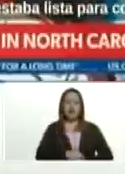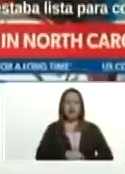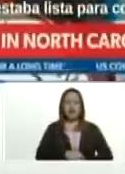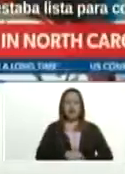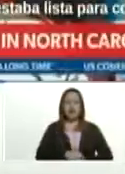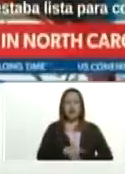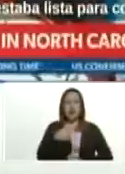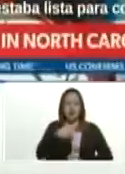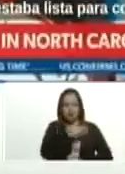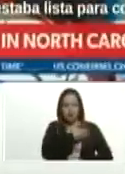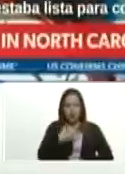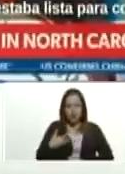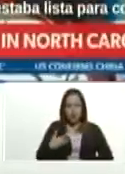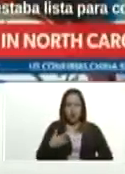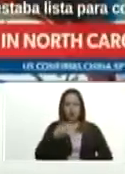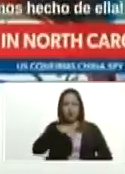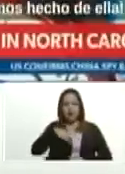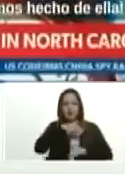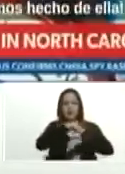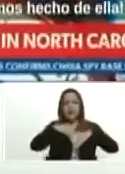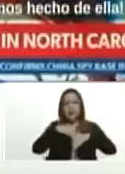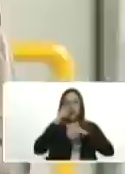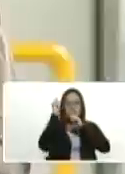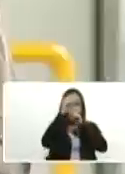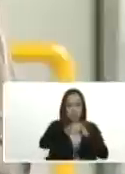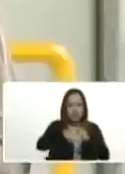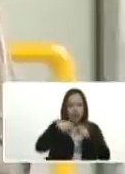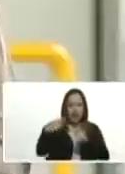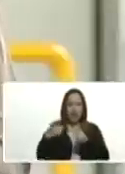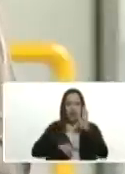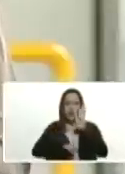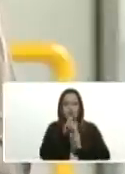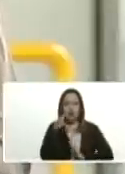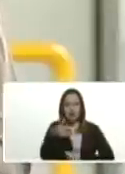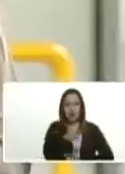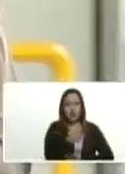Yo quisiera que nuestro ministro de Pesca y Acuicultura, economista